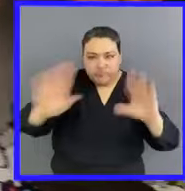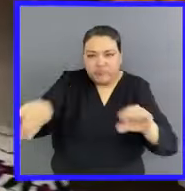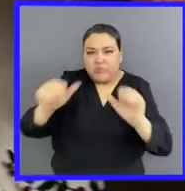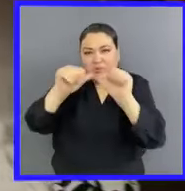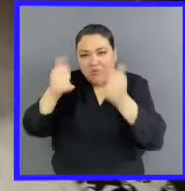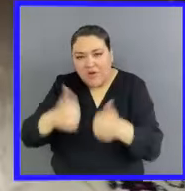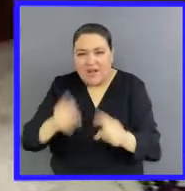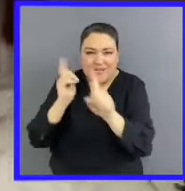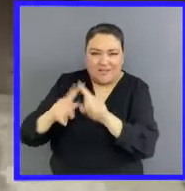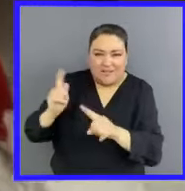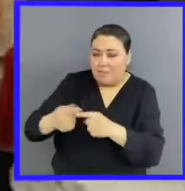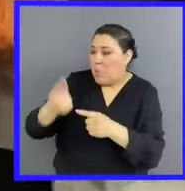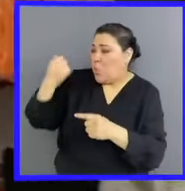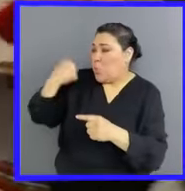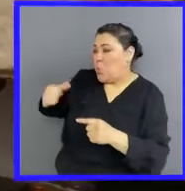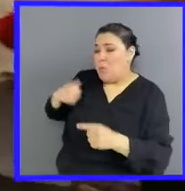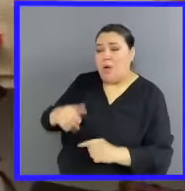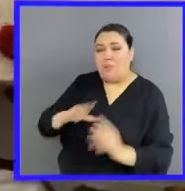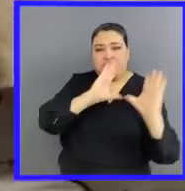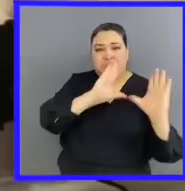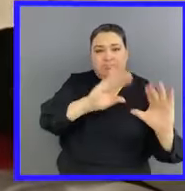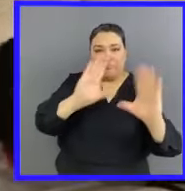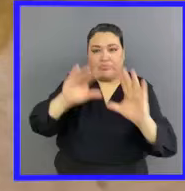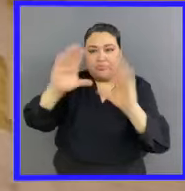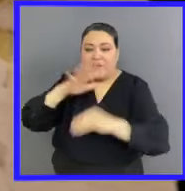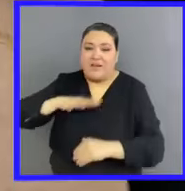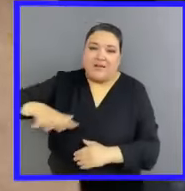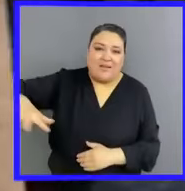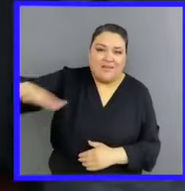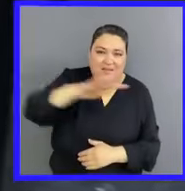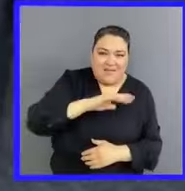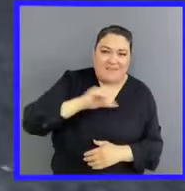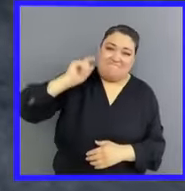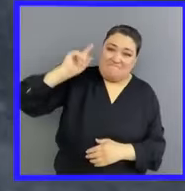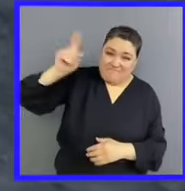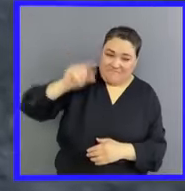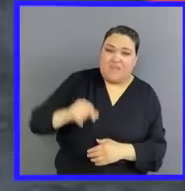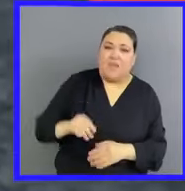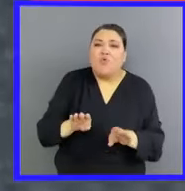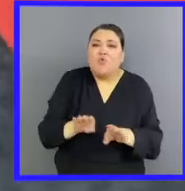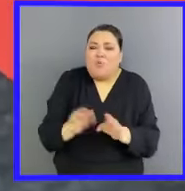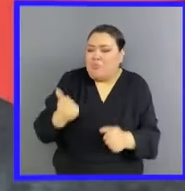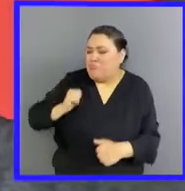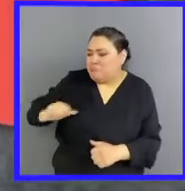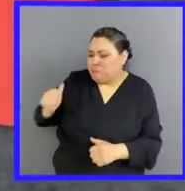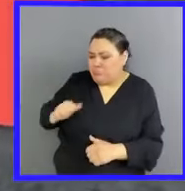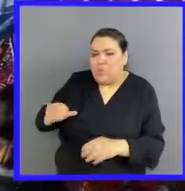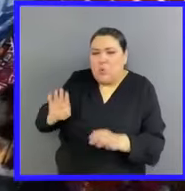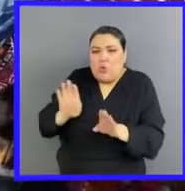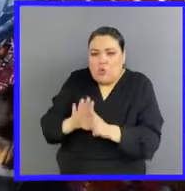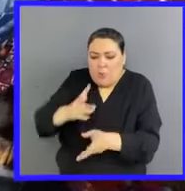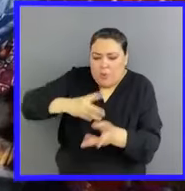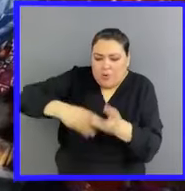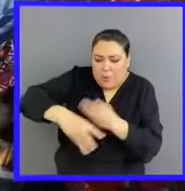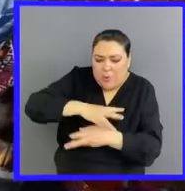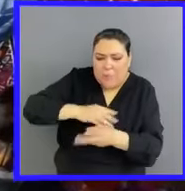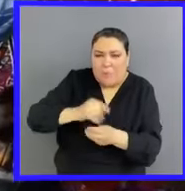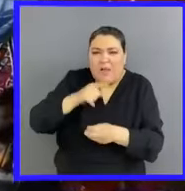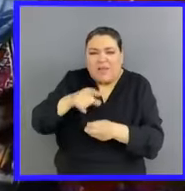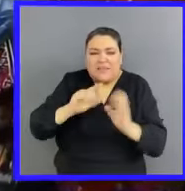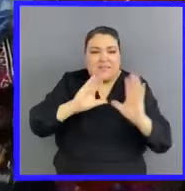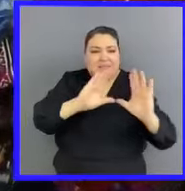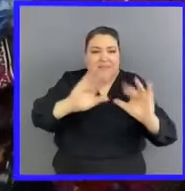los pueblos originarios de aquella región, con técnicas ancestrales de reciclaje de materiales. Soy